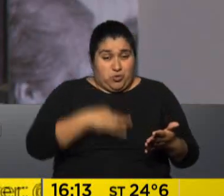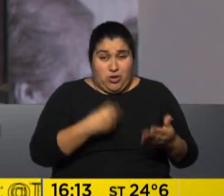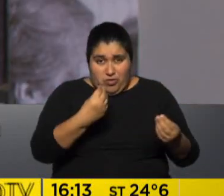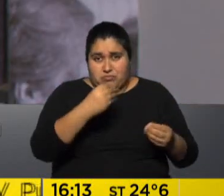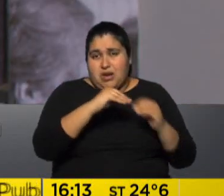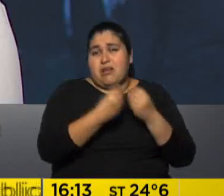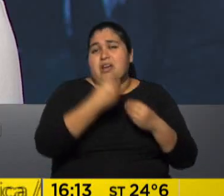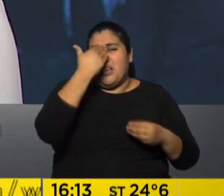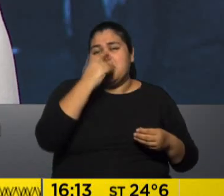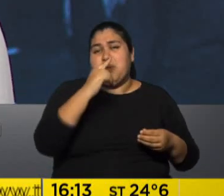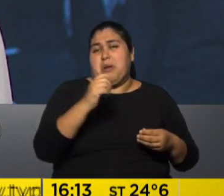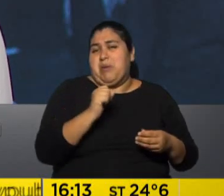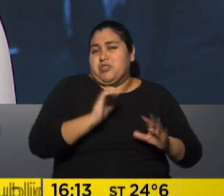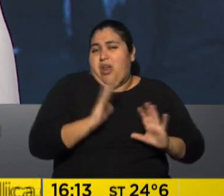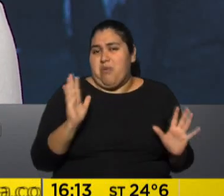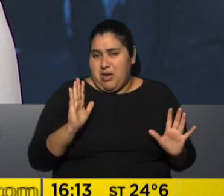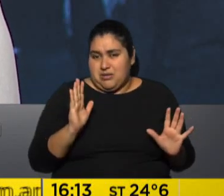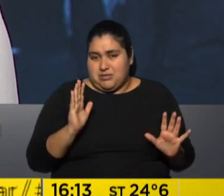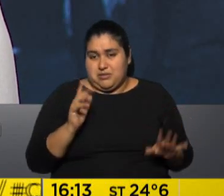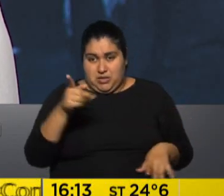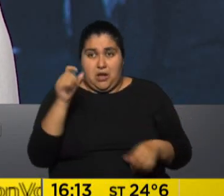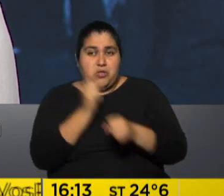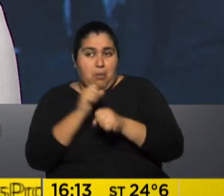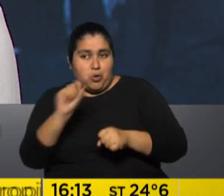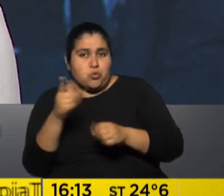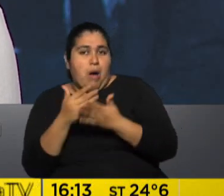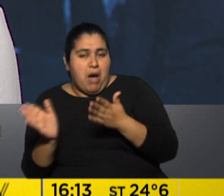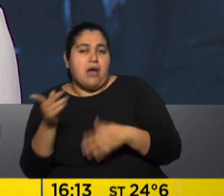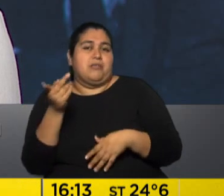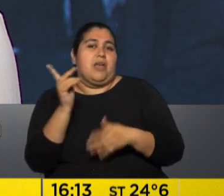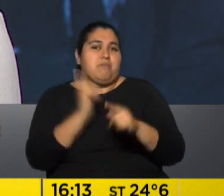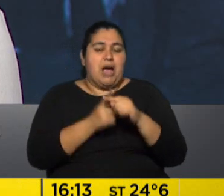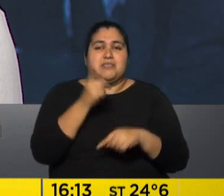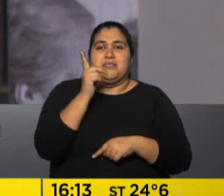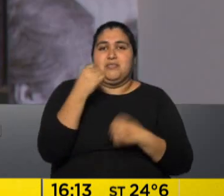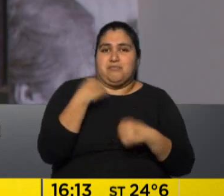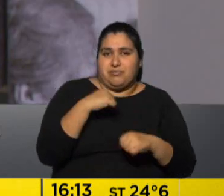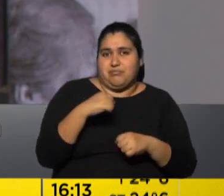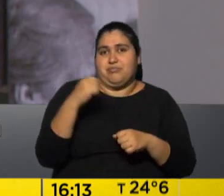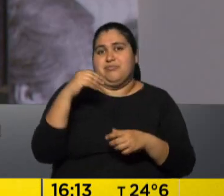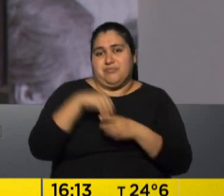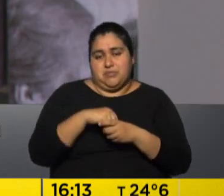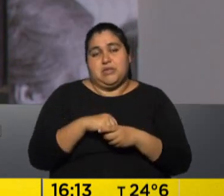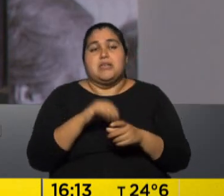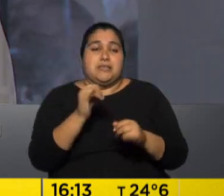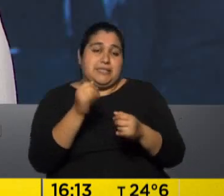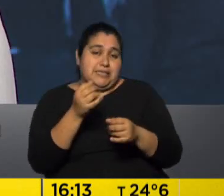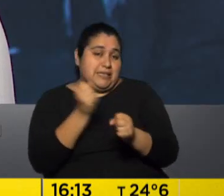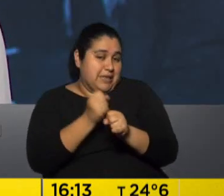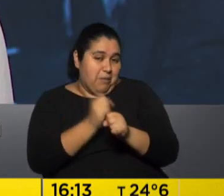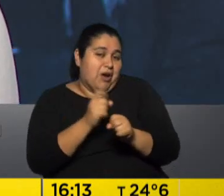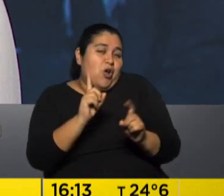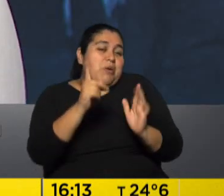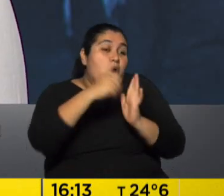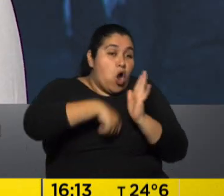tu profesión, tu trabajo. Sí, yo tengo mi trabajo, que lo tengo que mantener aunque tenga contrato,